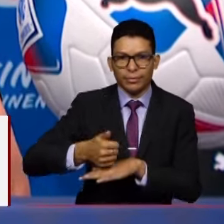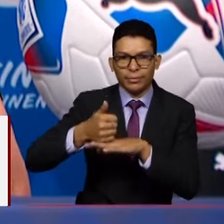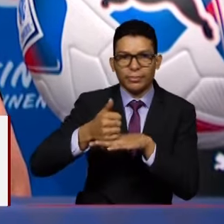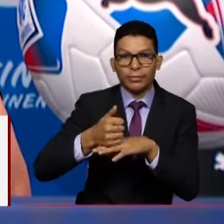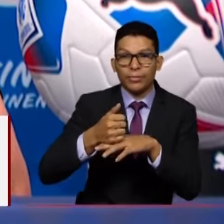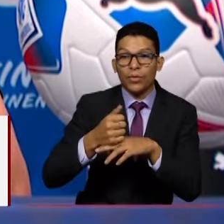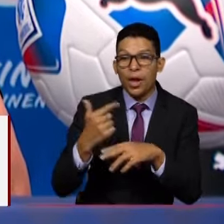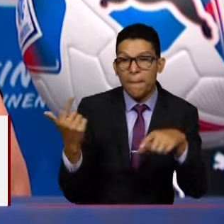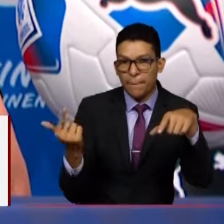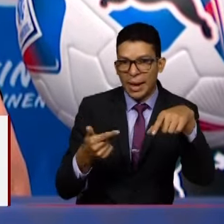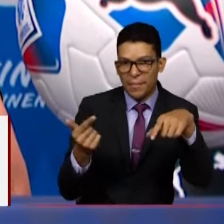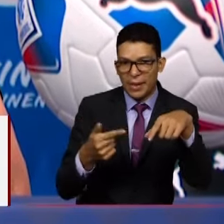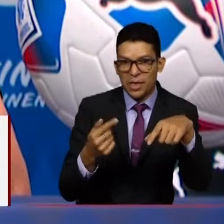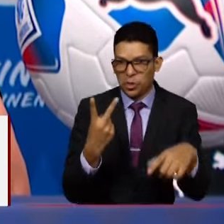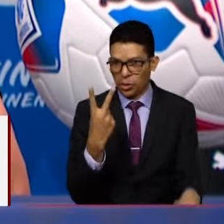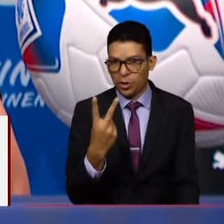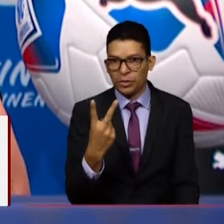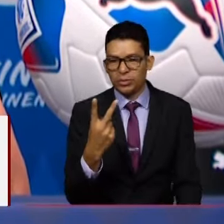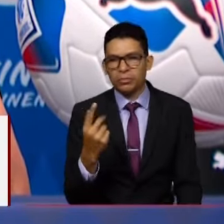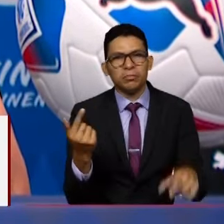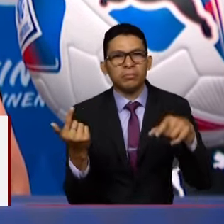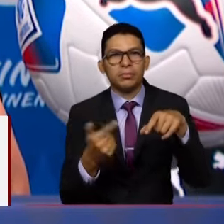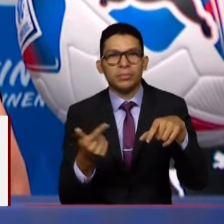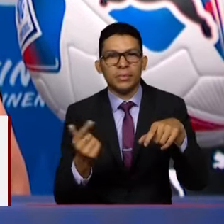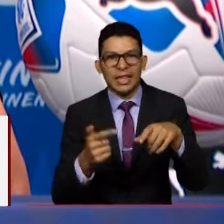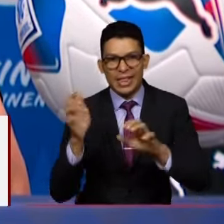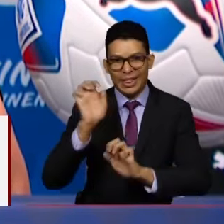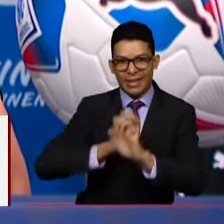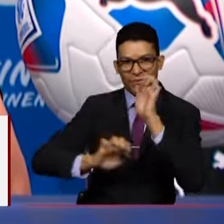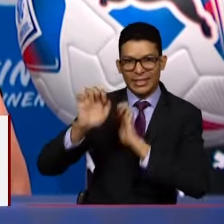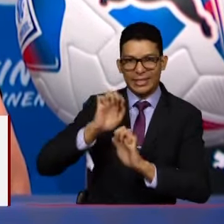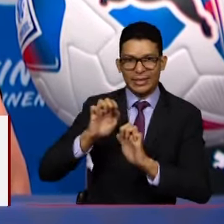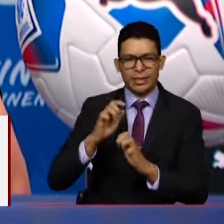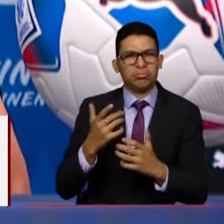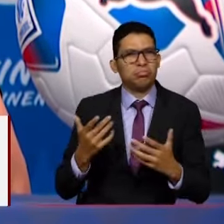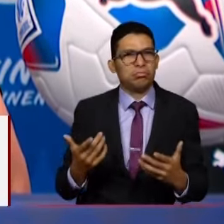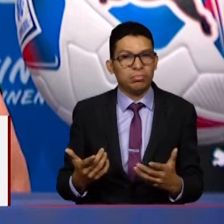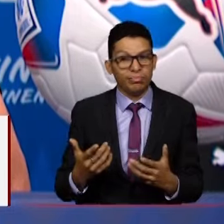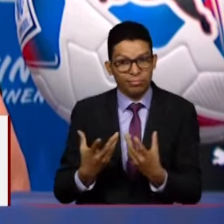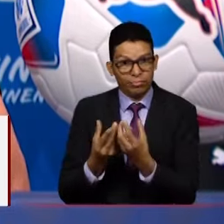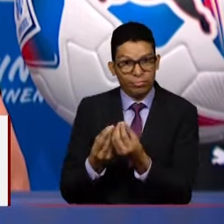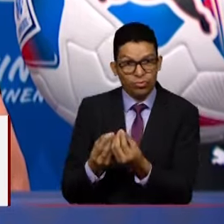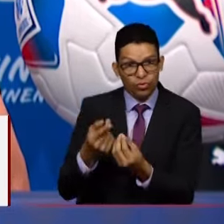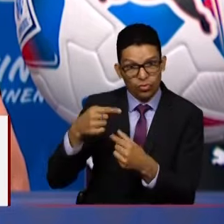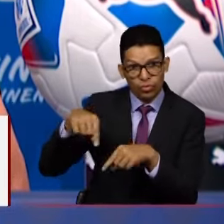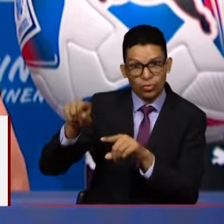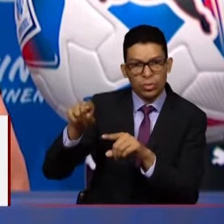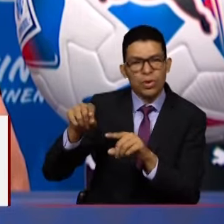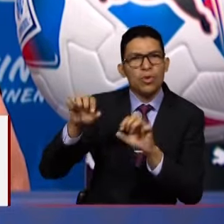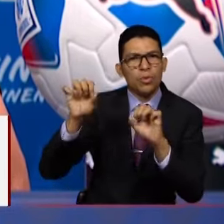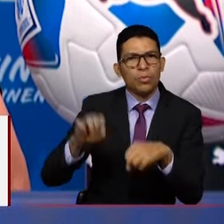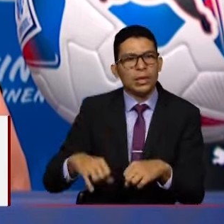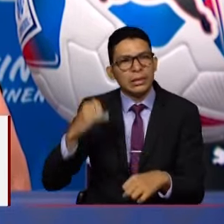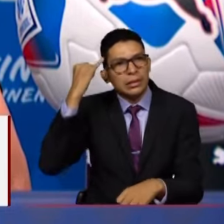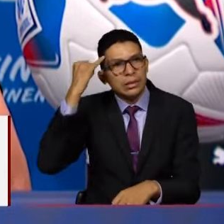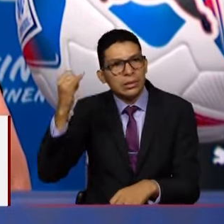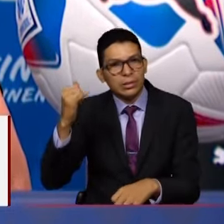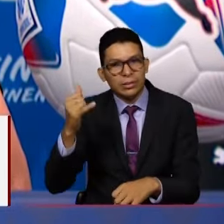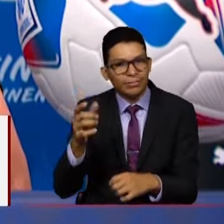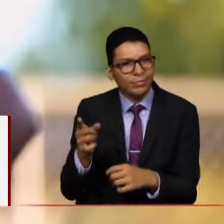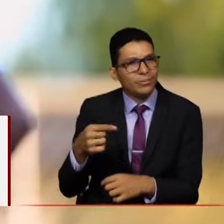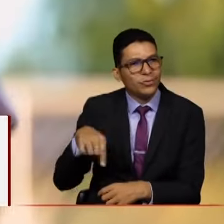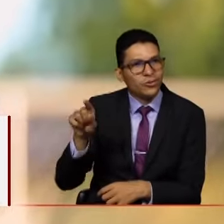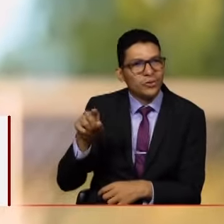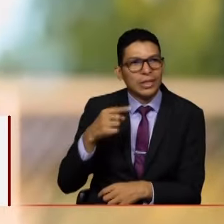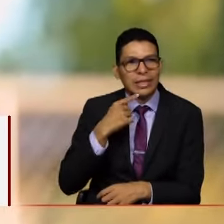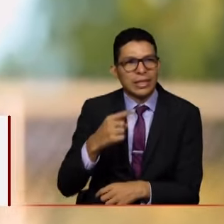dos anotaciones en esta Copa América la han marcado defensores. ¿Eso quiere decir que tu equipo alcanzó la idea que vos tenés